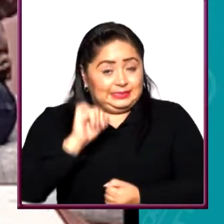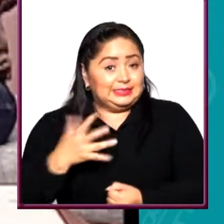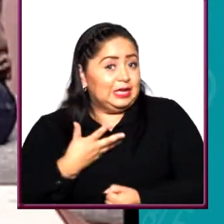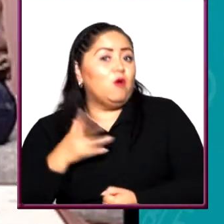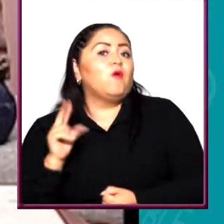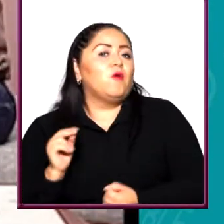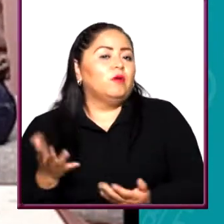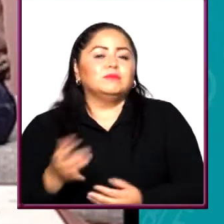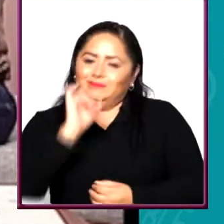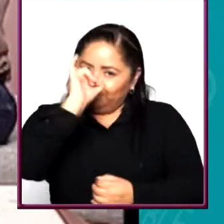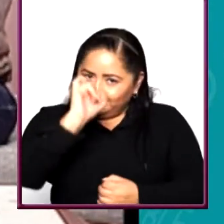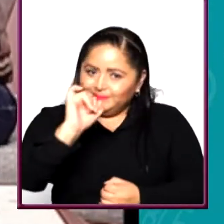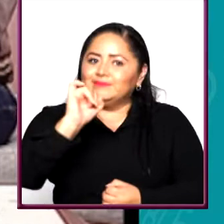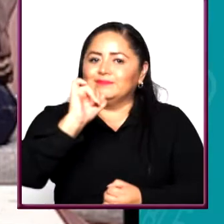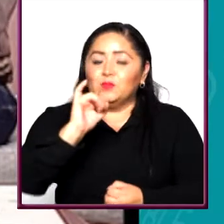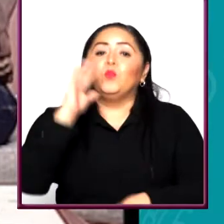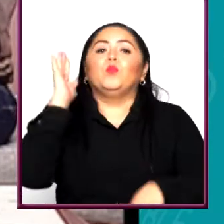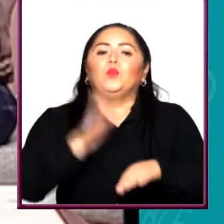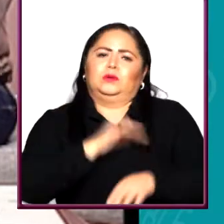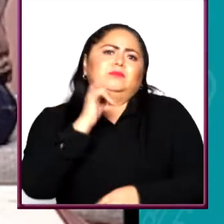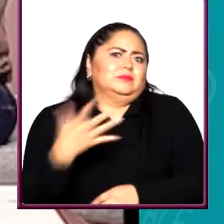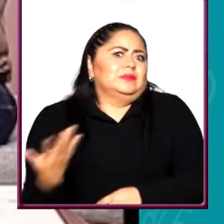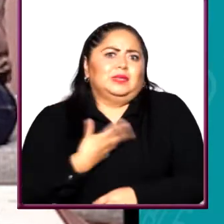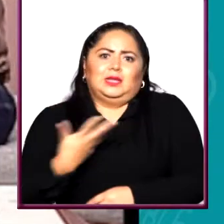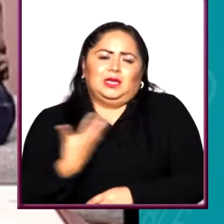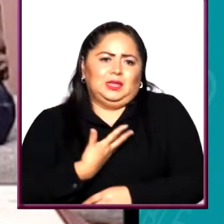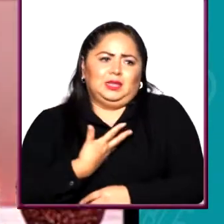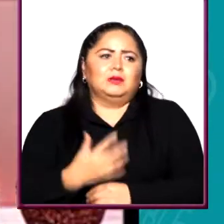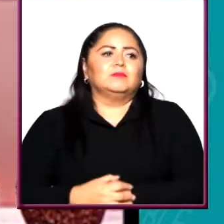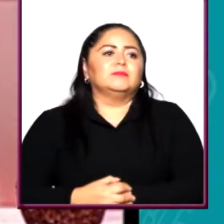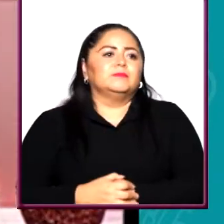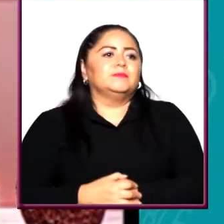existe? Pues sí, sí existe.